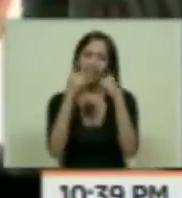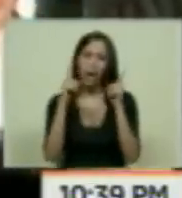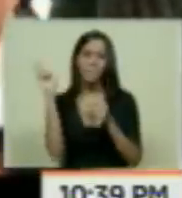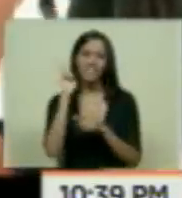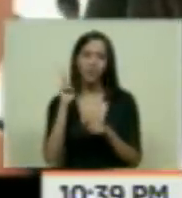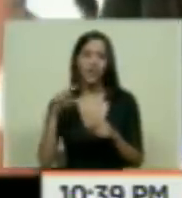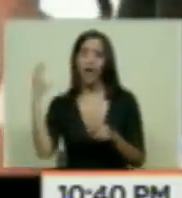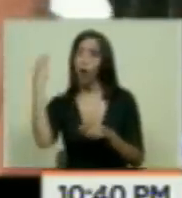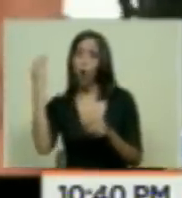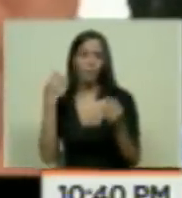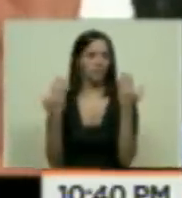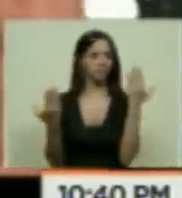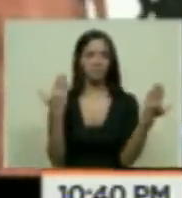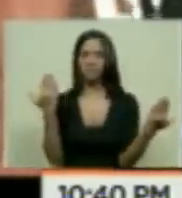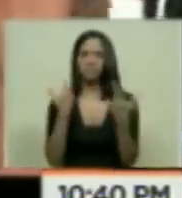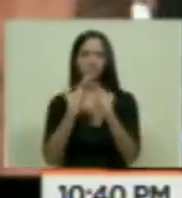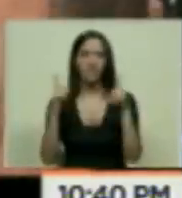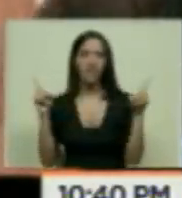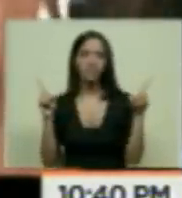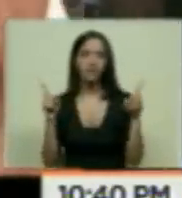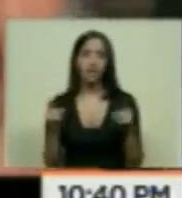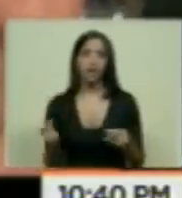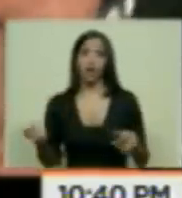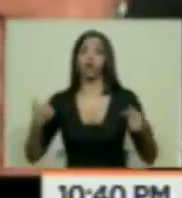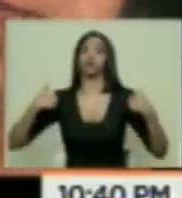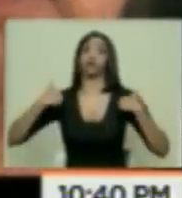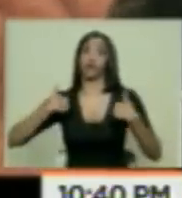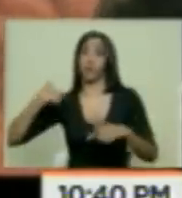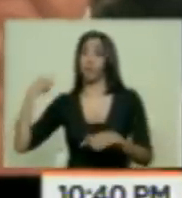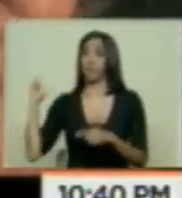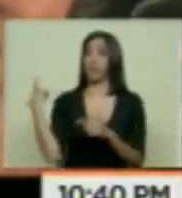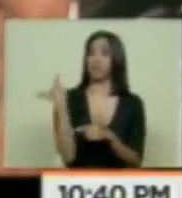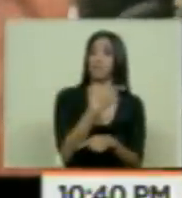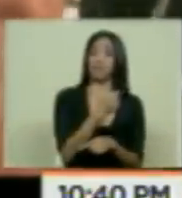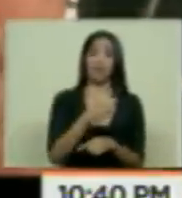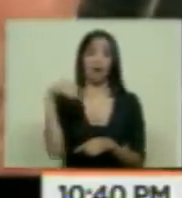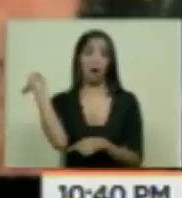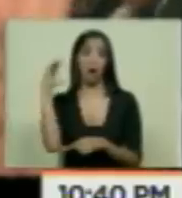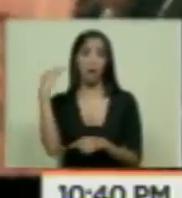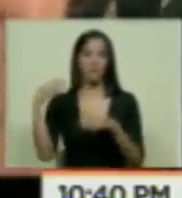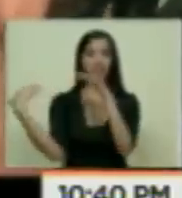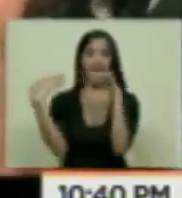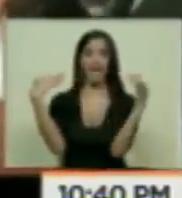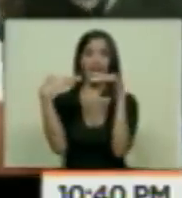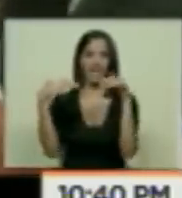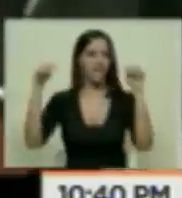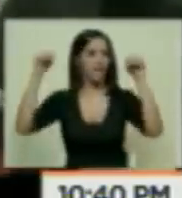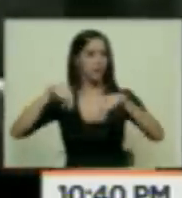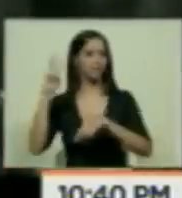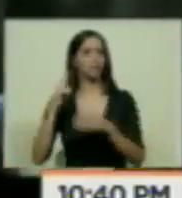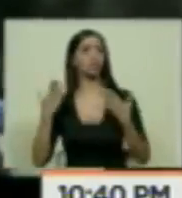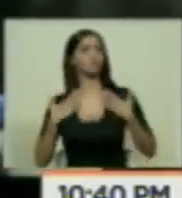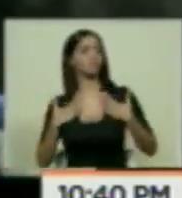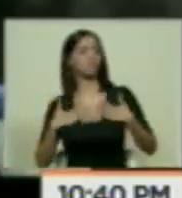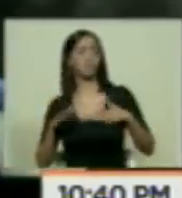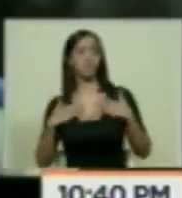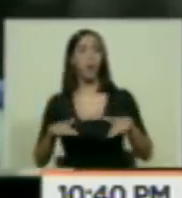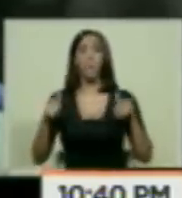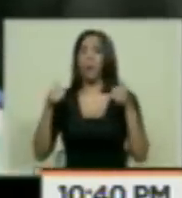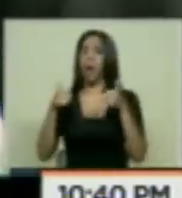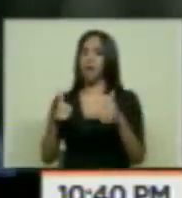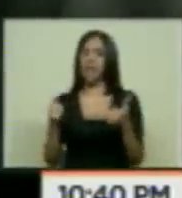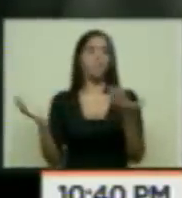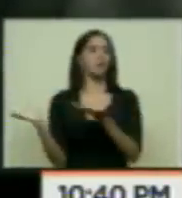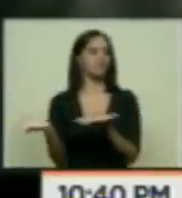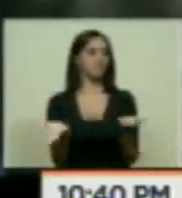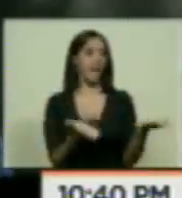en Colombia? No, bueno, yo me vine de ahí huyendo de una guerra y aquí estoy muy bien. Me recibieron como,